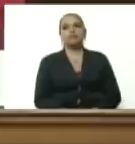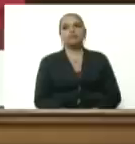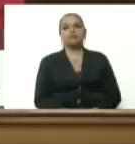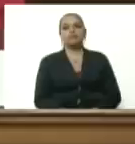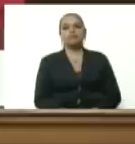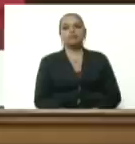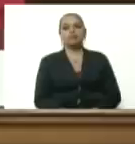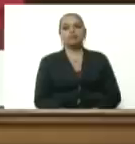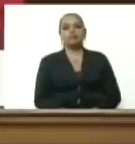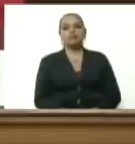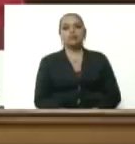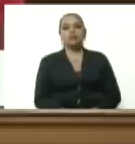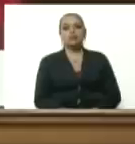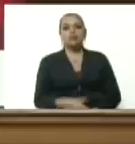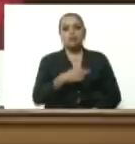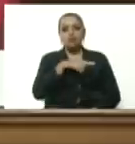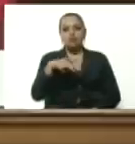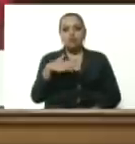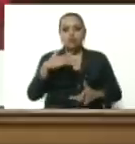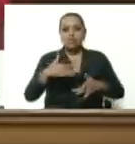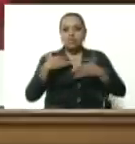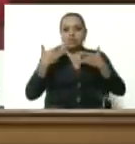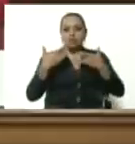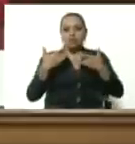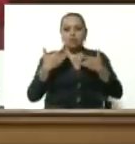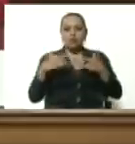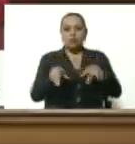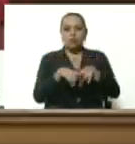ser Bolívar o ser Santander.